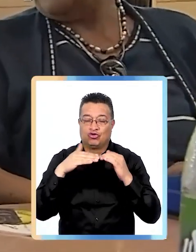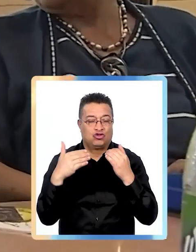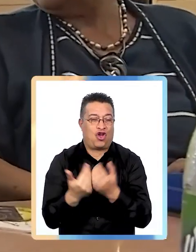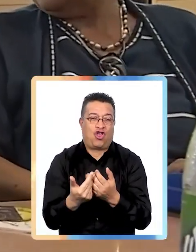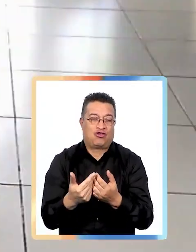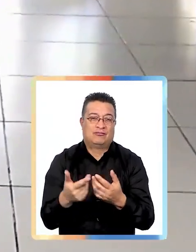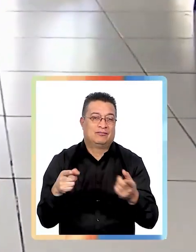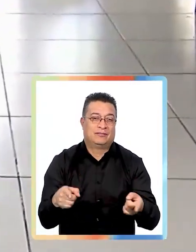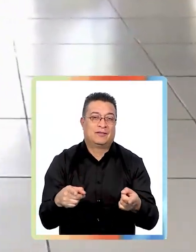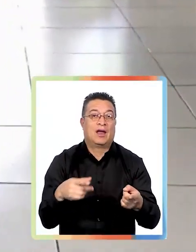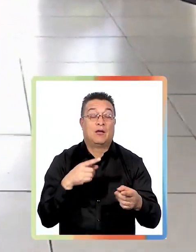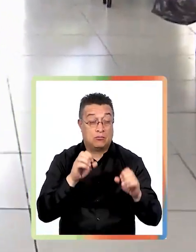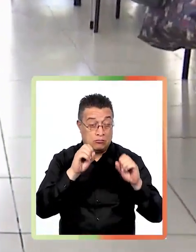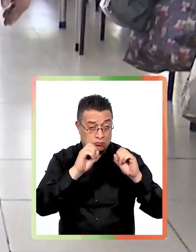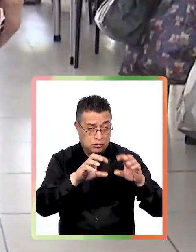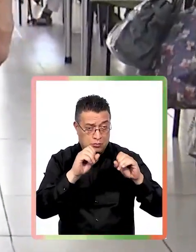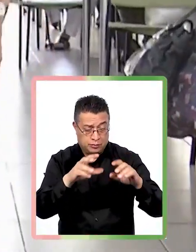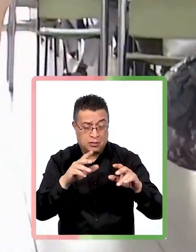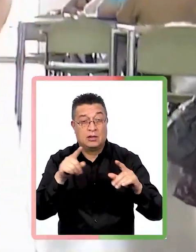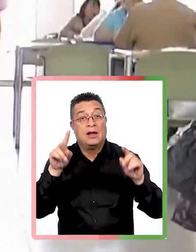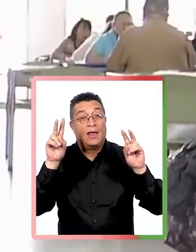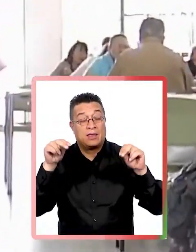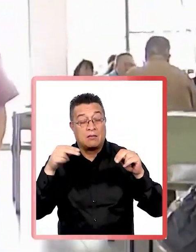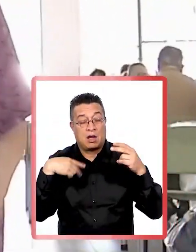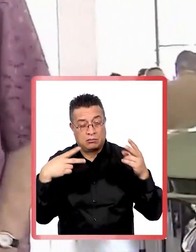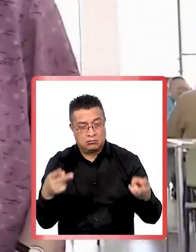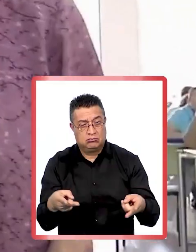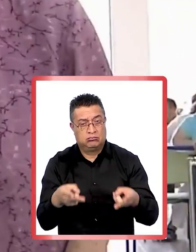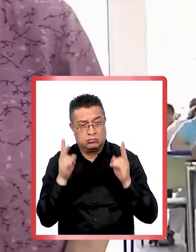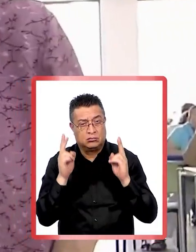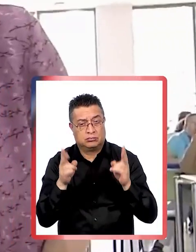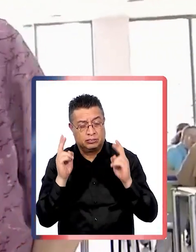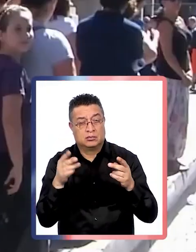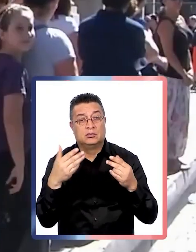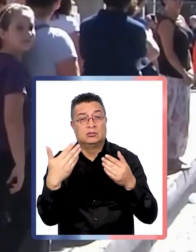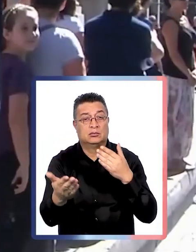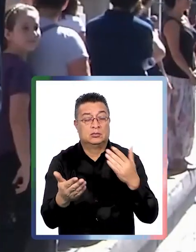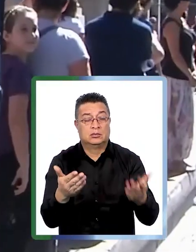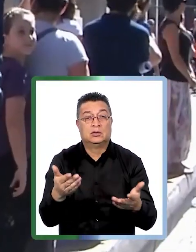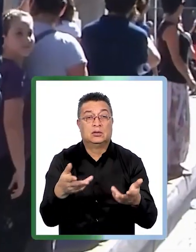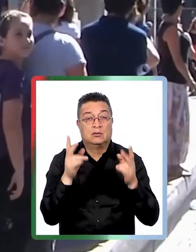todo. Y si tú educas en el sentido de transmitir